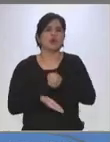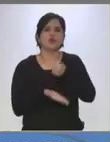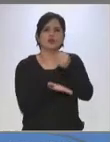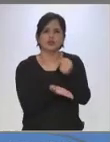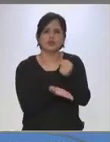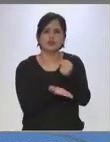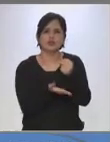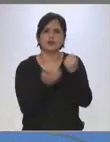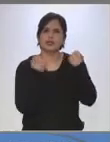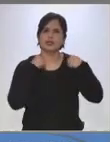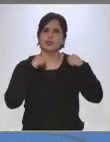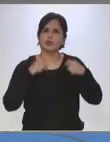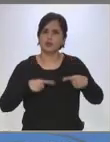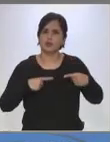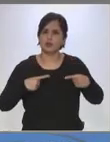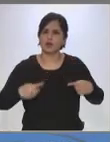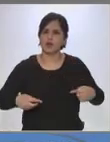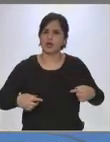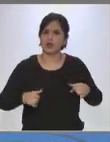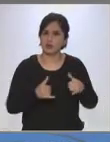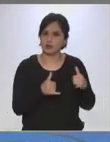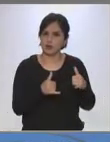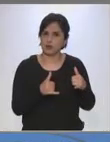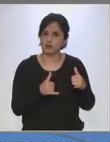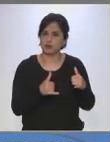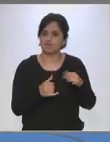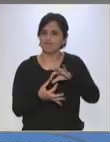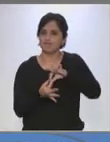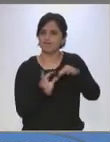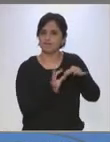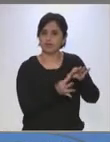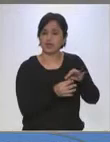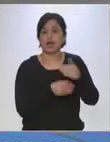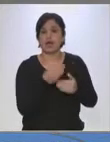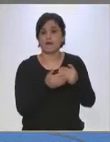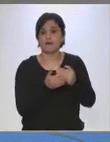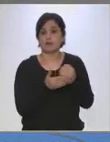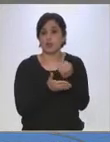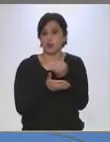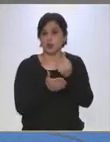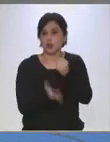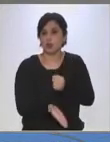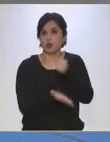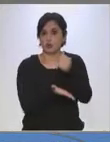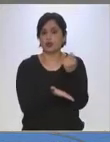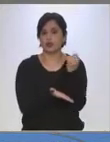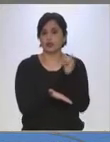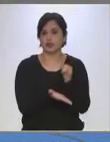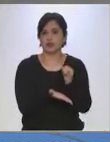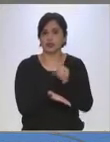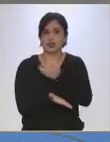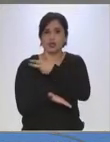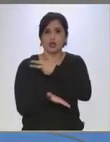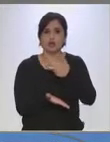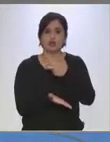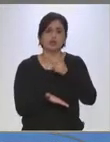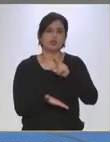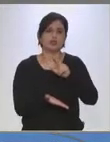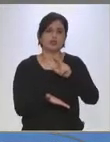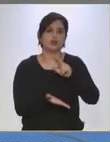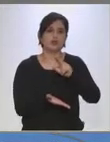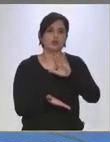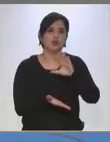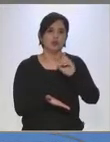paralímpico se ha avanzado sin lugar a dudas en la cifra que se destina a aquellos 850 millones